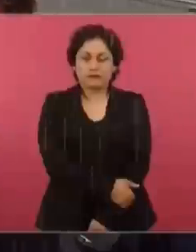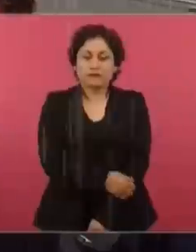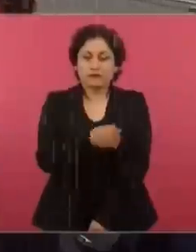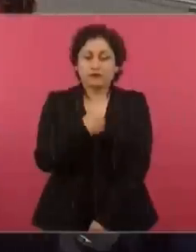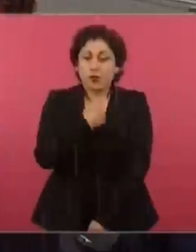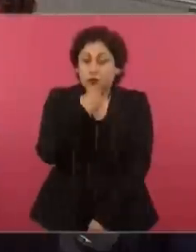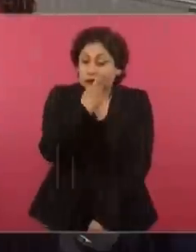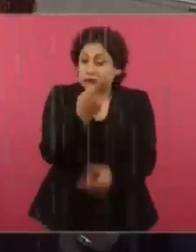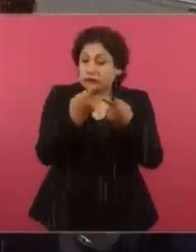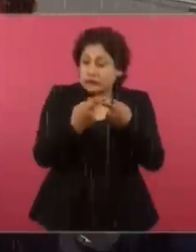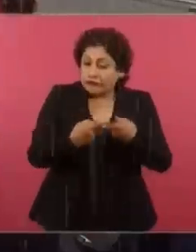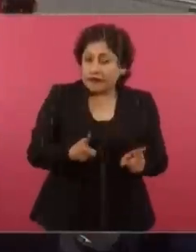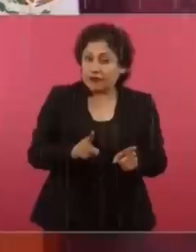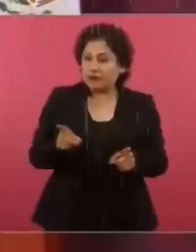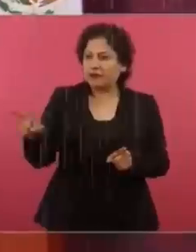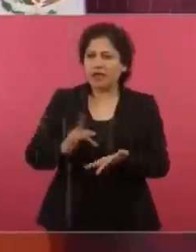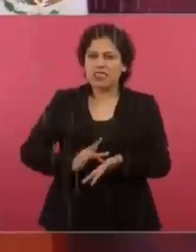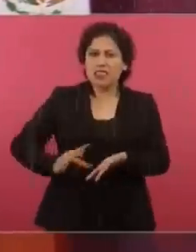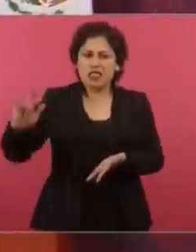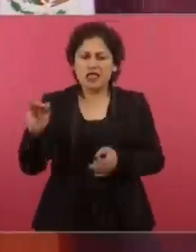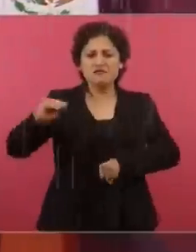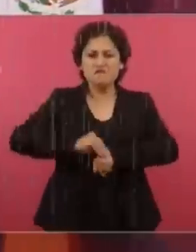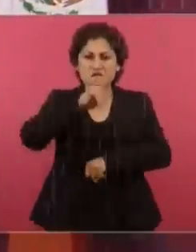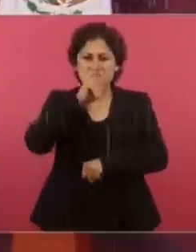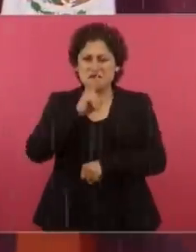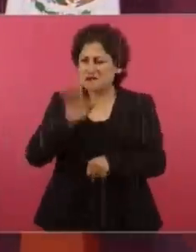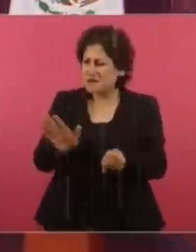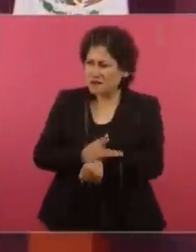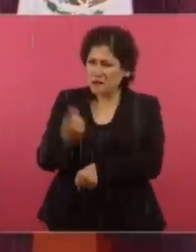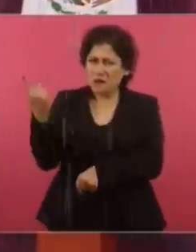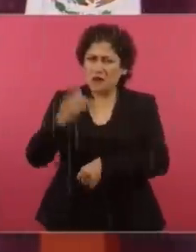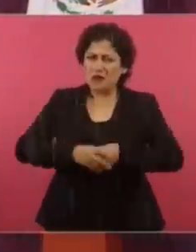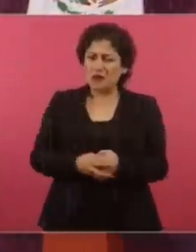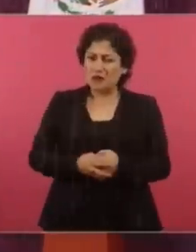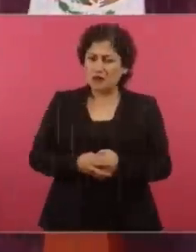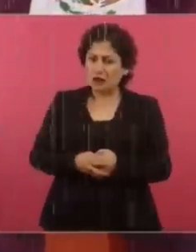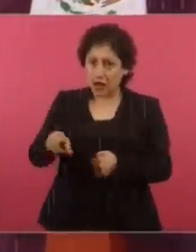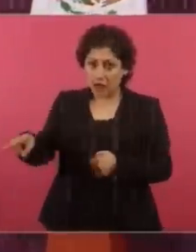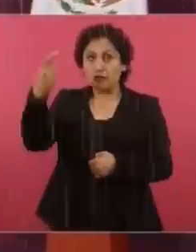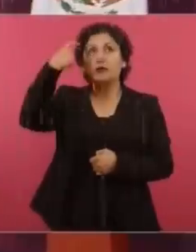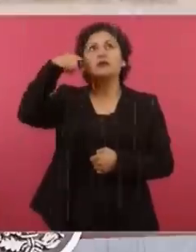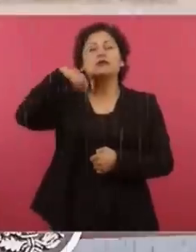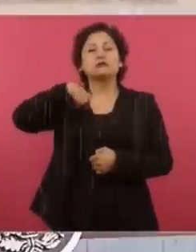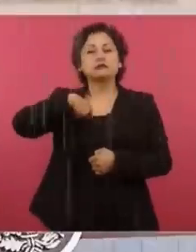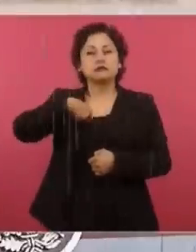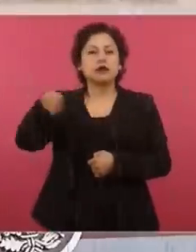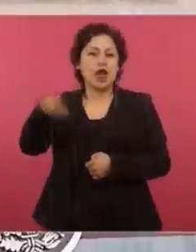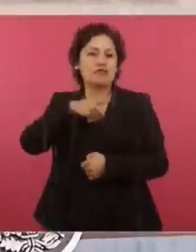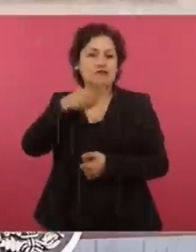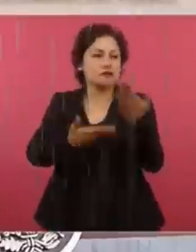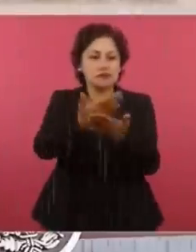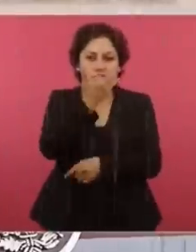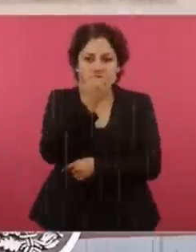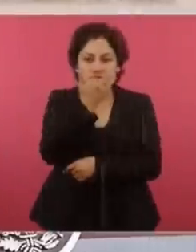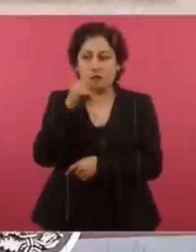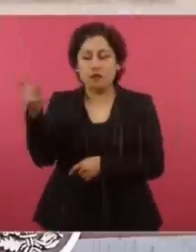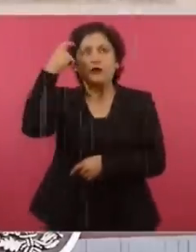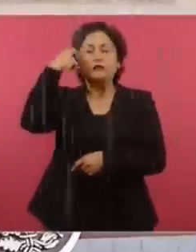atreven si fuesen gentes Con principios con ideales deberían de estar renunciando ofreciendo disculpa